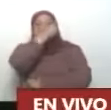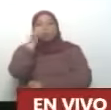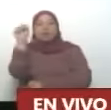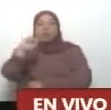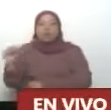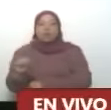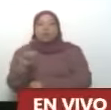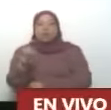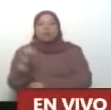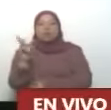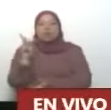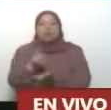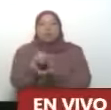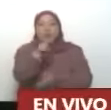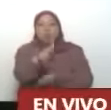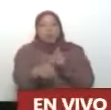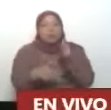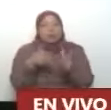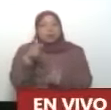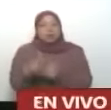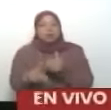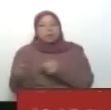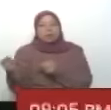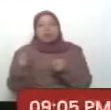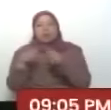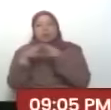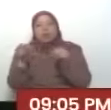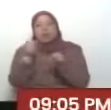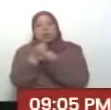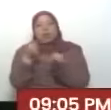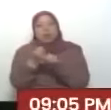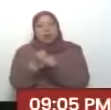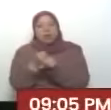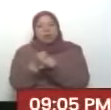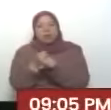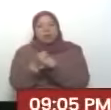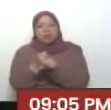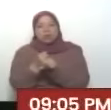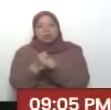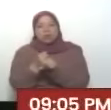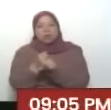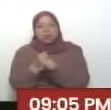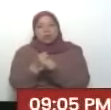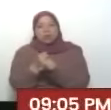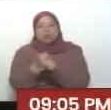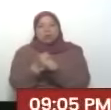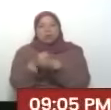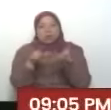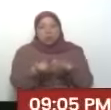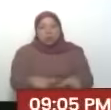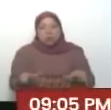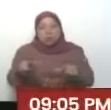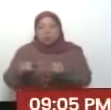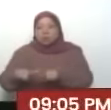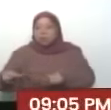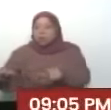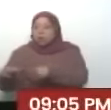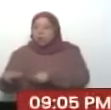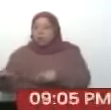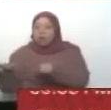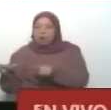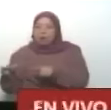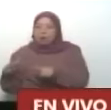metíamos estación por estación a hablar con todos los trabajadores. Todas las estaciones las recorríamos. ¿Así? Quedaba